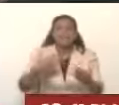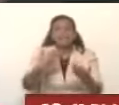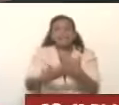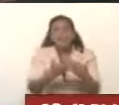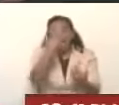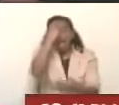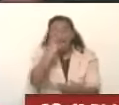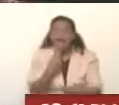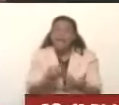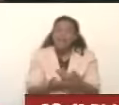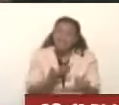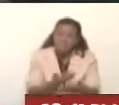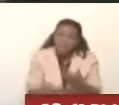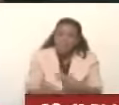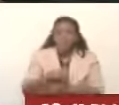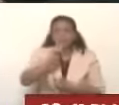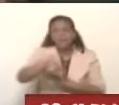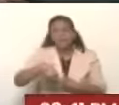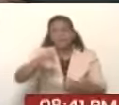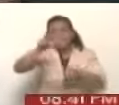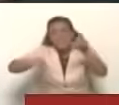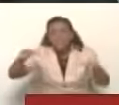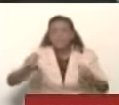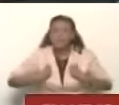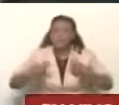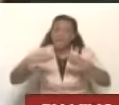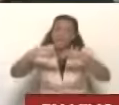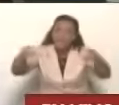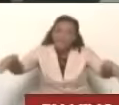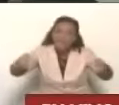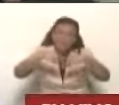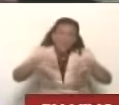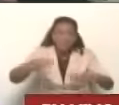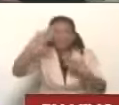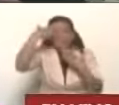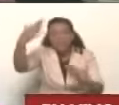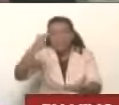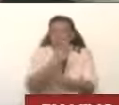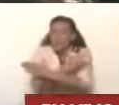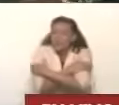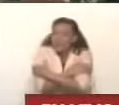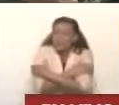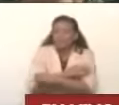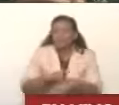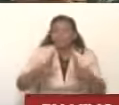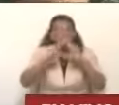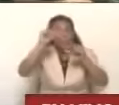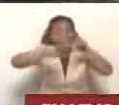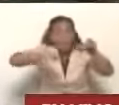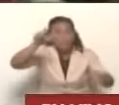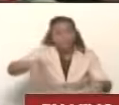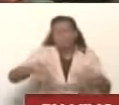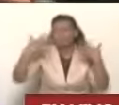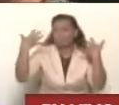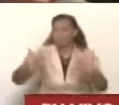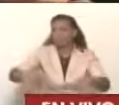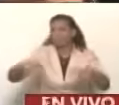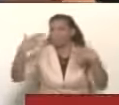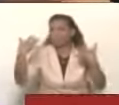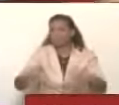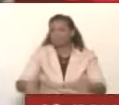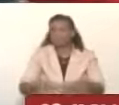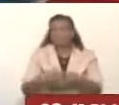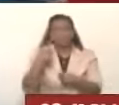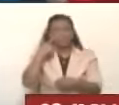Mamera. Mi abrazo, mi alegría, mi felicidad. Y todo eso